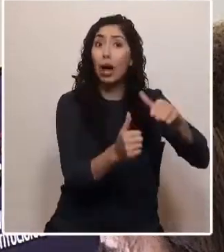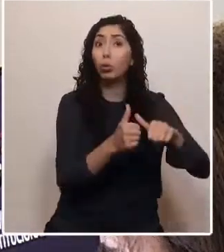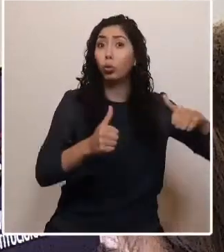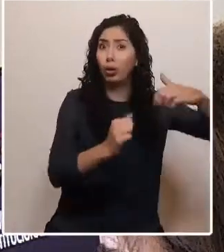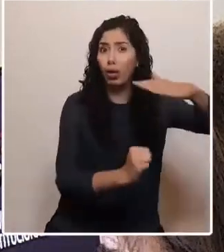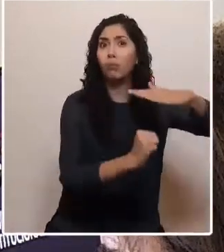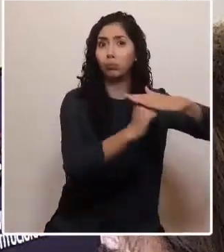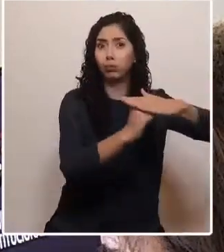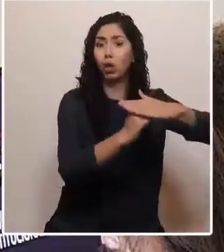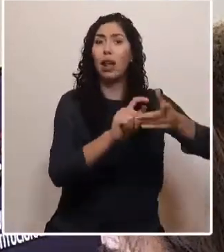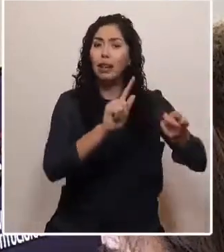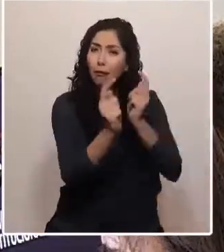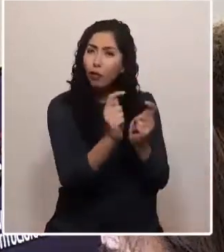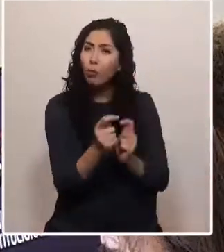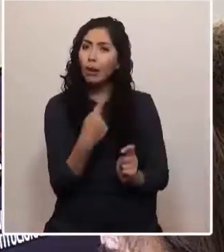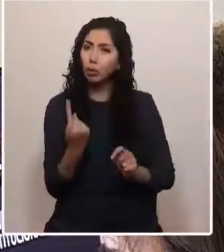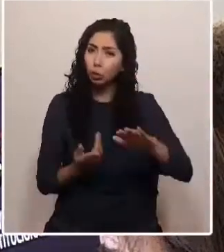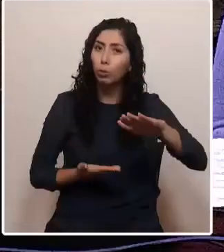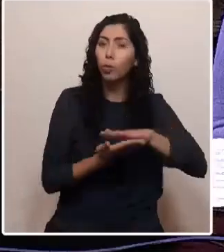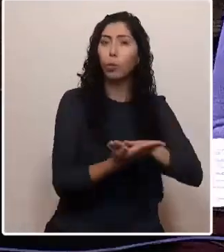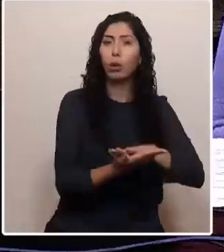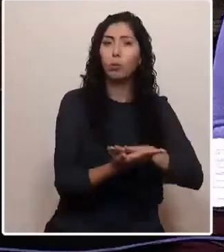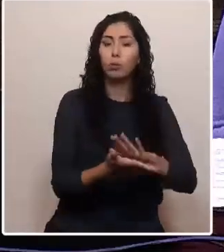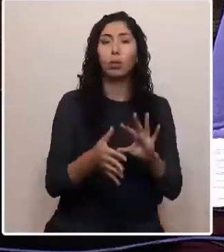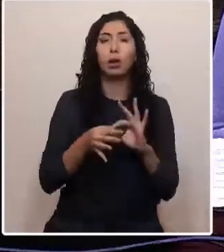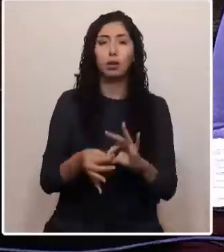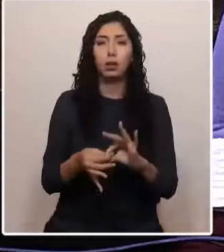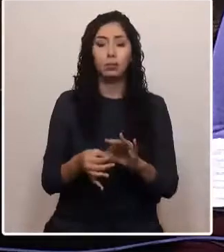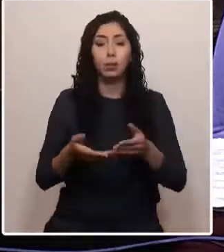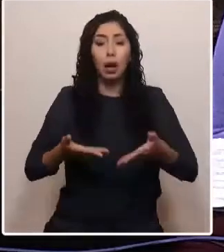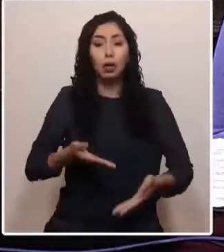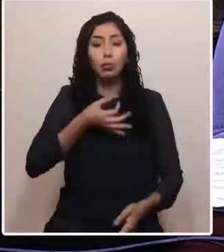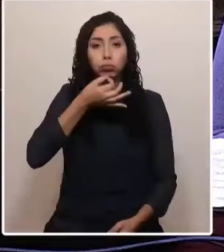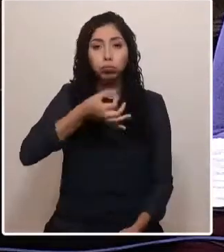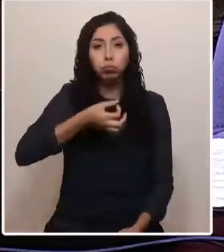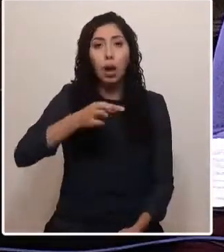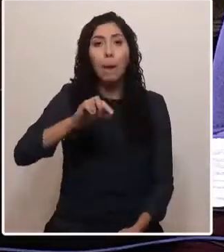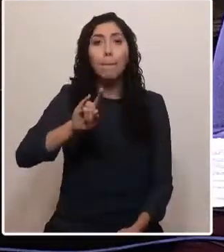Gracias. Tiene la palabra la convencional Paulina Veloso.